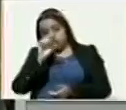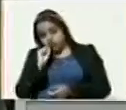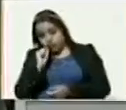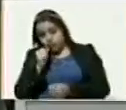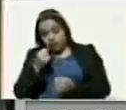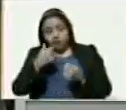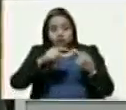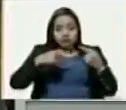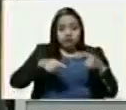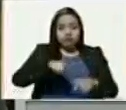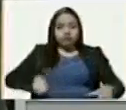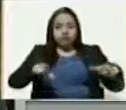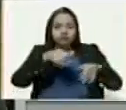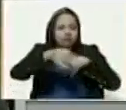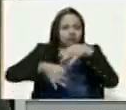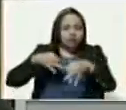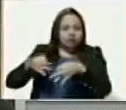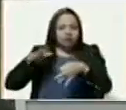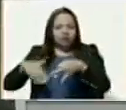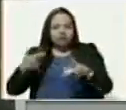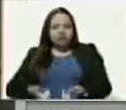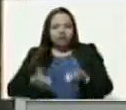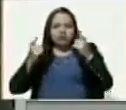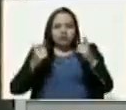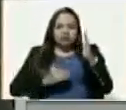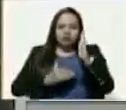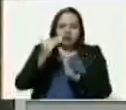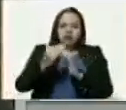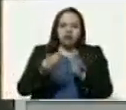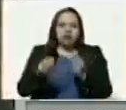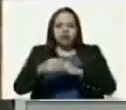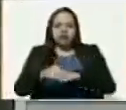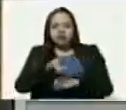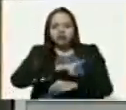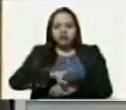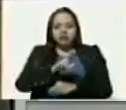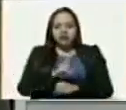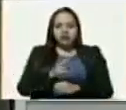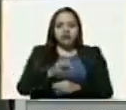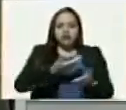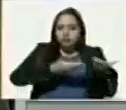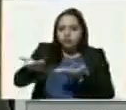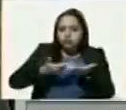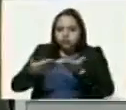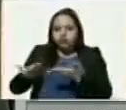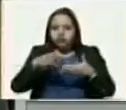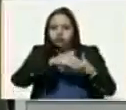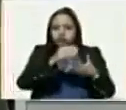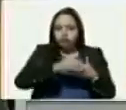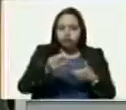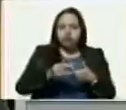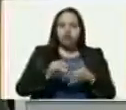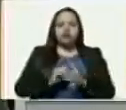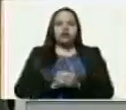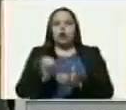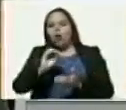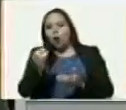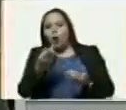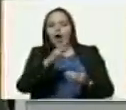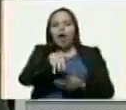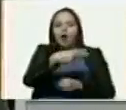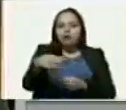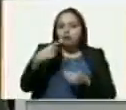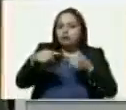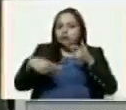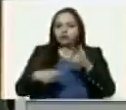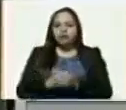espacios, también nos va a permitir incrementar la oferta de divisas dentro del mercado cambiario, que por consiguiente, si hay una mayor